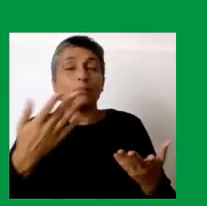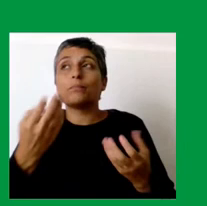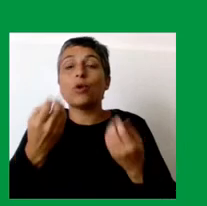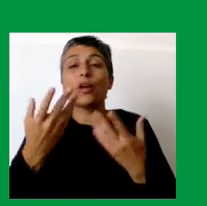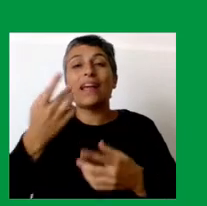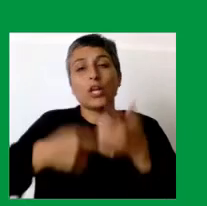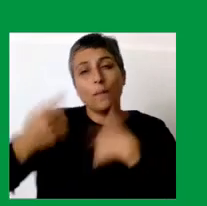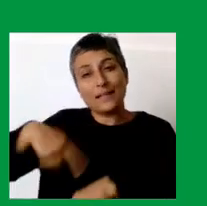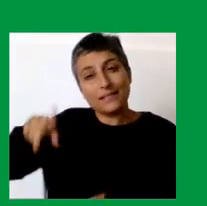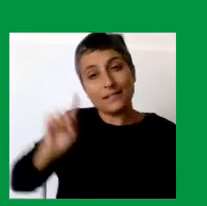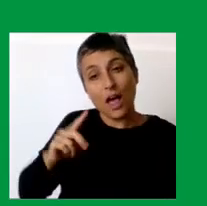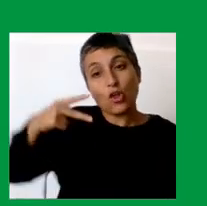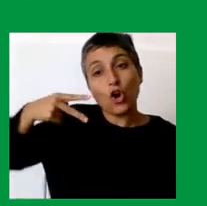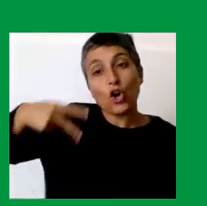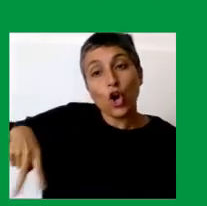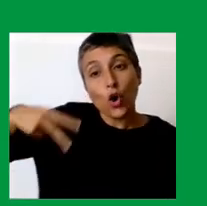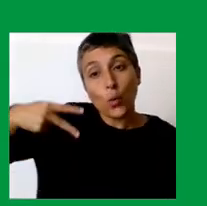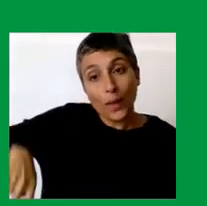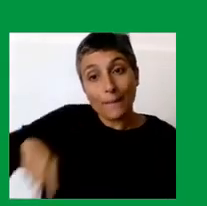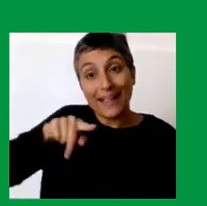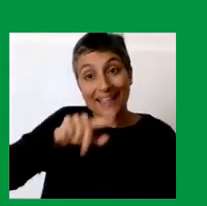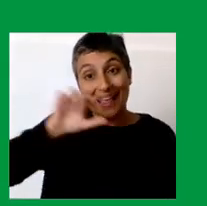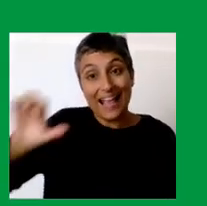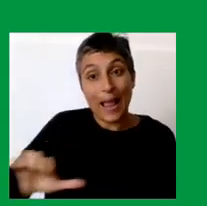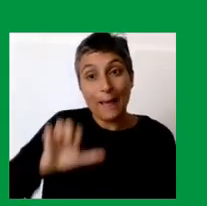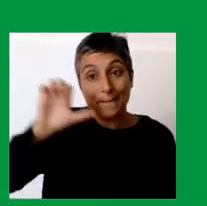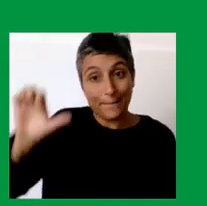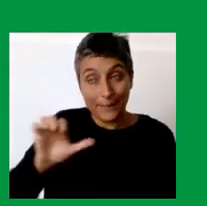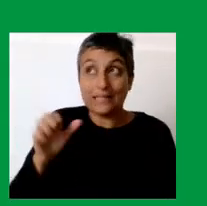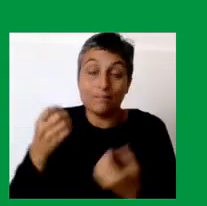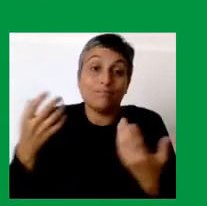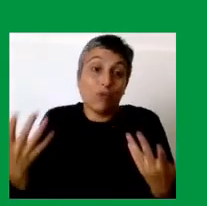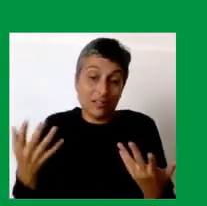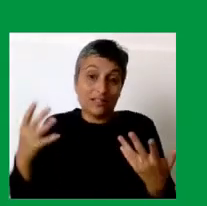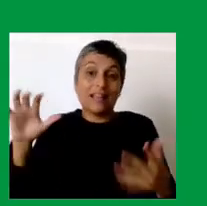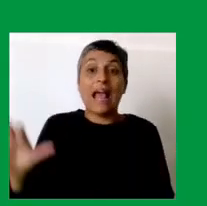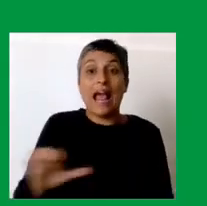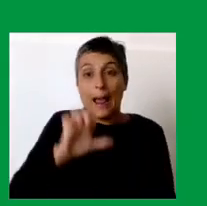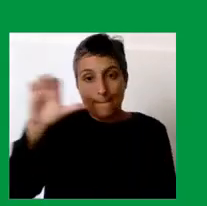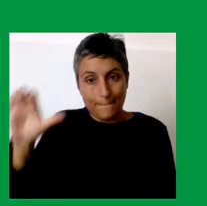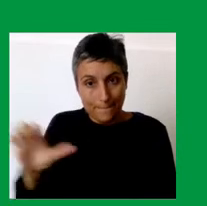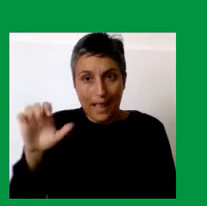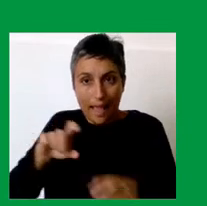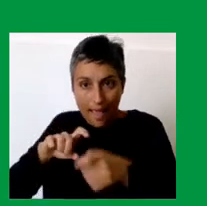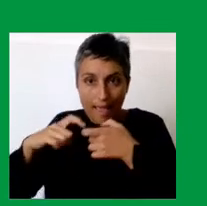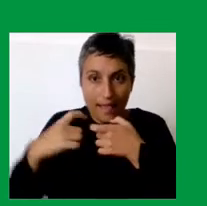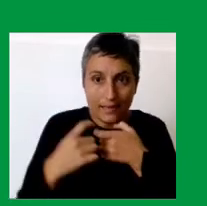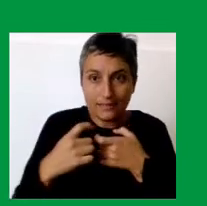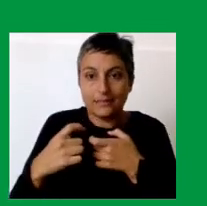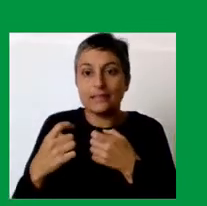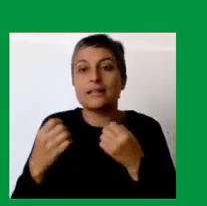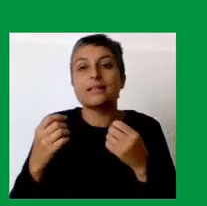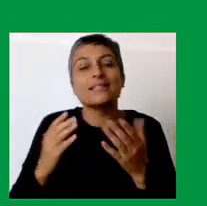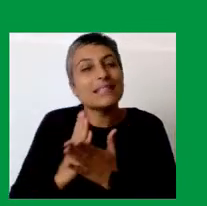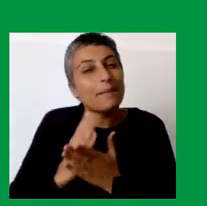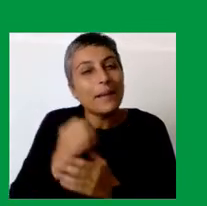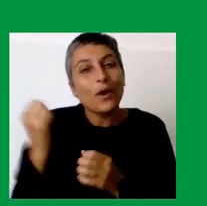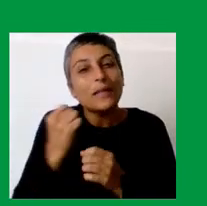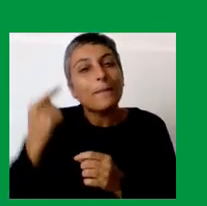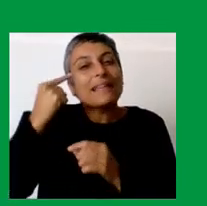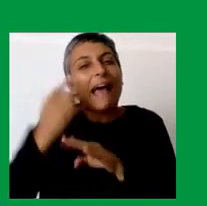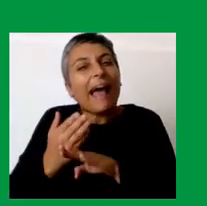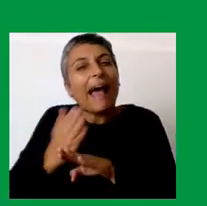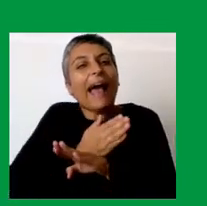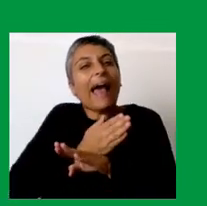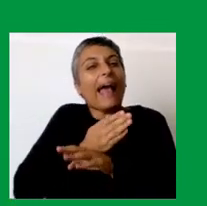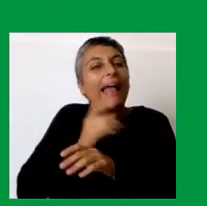en noviembre, la empresa, porque es una empresa consorcio que está detrás, siempre tenemos que pensar en estas cosas, ¿no?